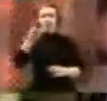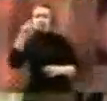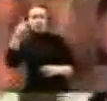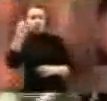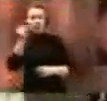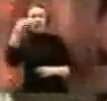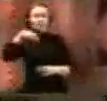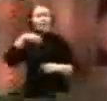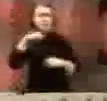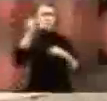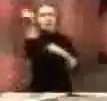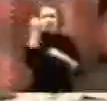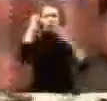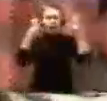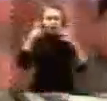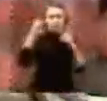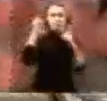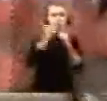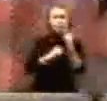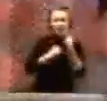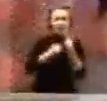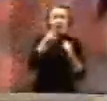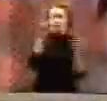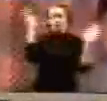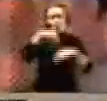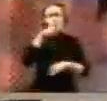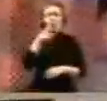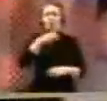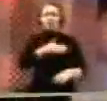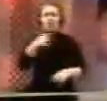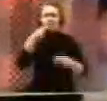pica piedra, son historias de esta tierra.